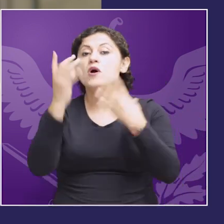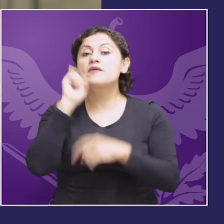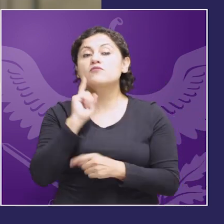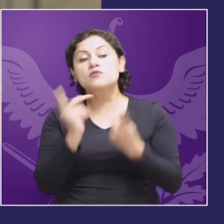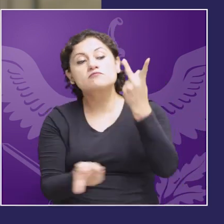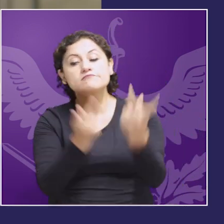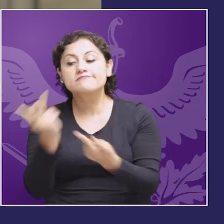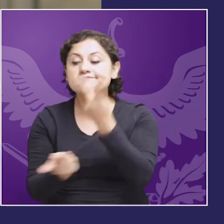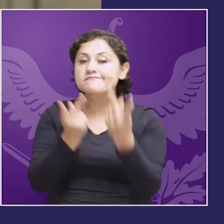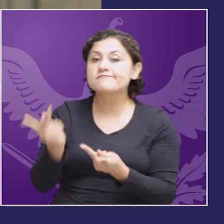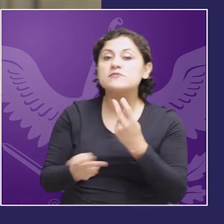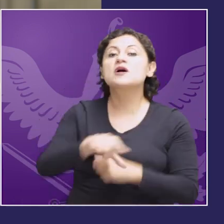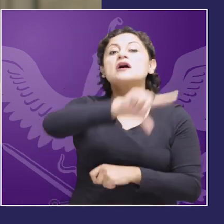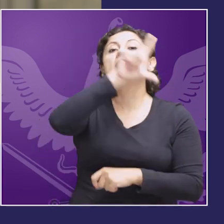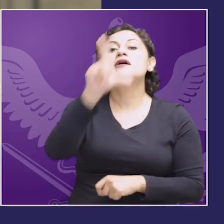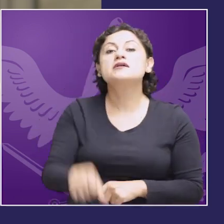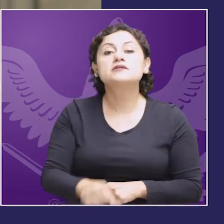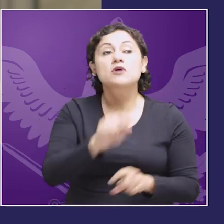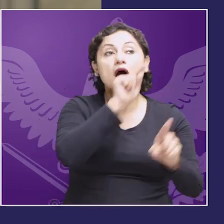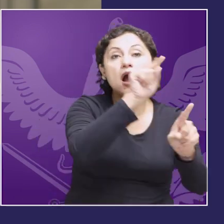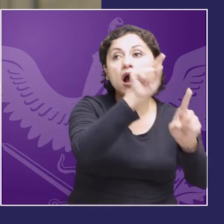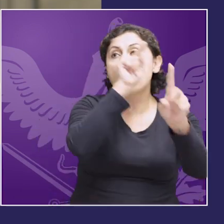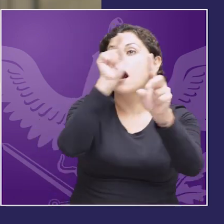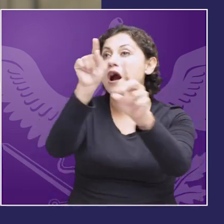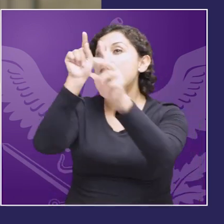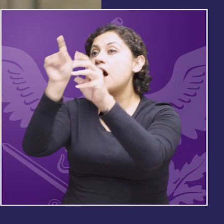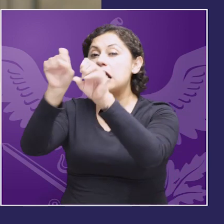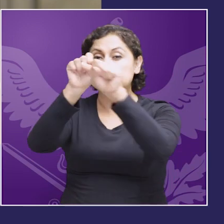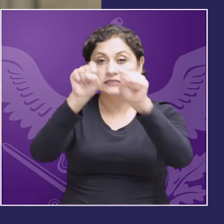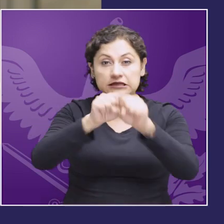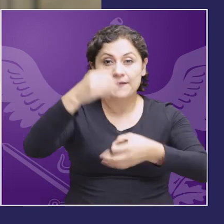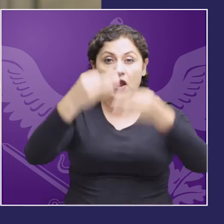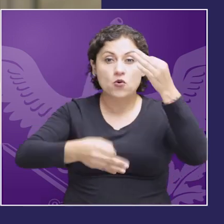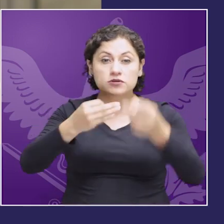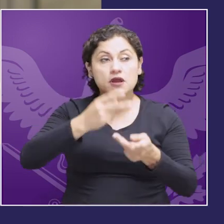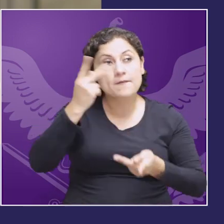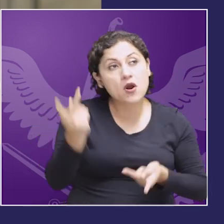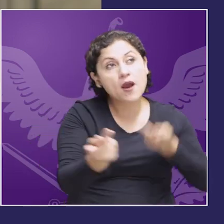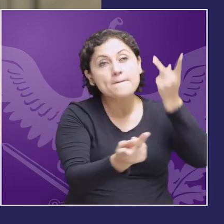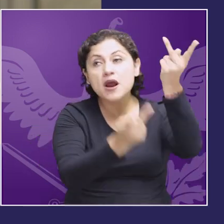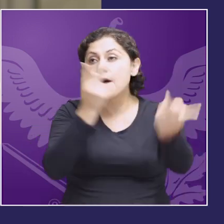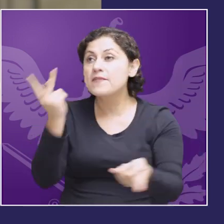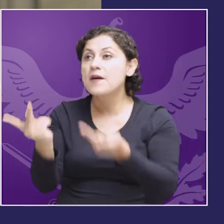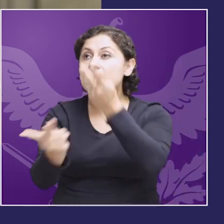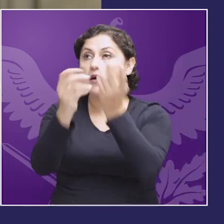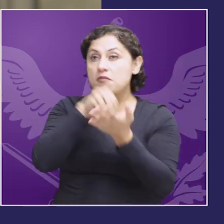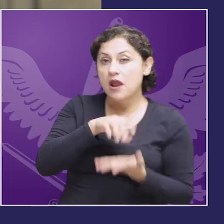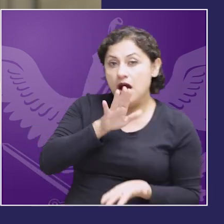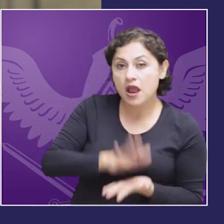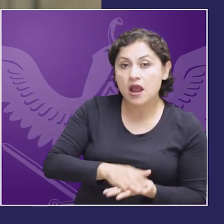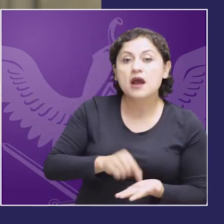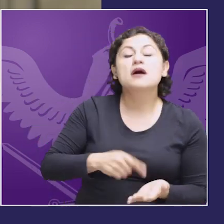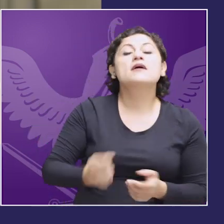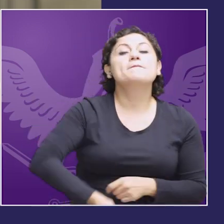en la cumbre, luego levantamos información sobre prácticas con perspectiva de género en todos los poderes judiciales, y se